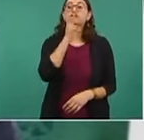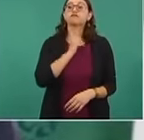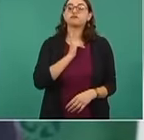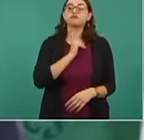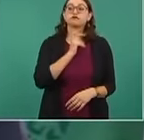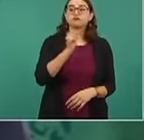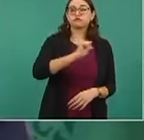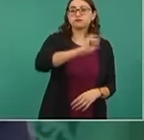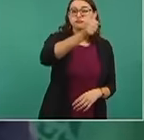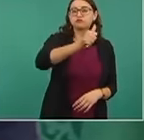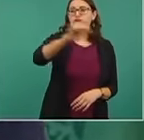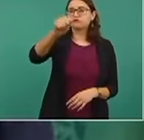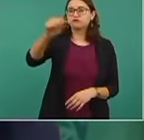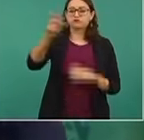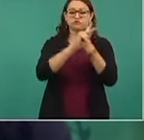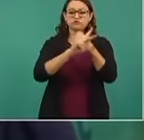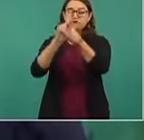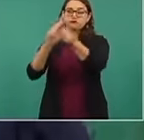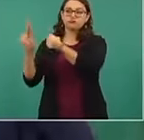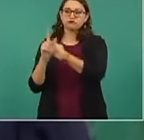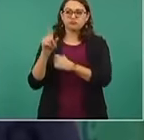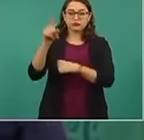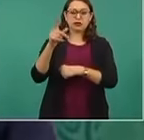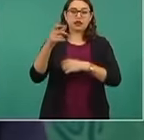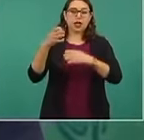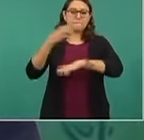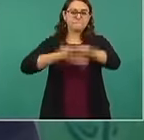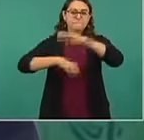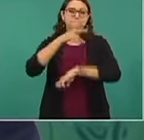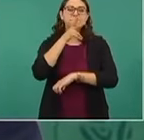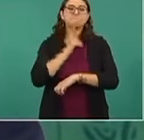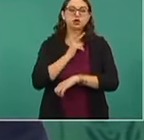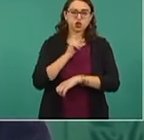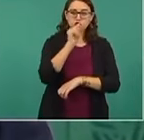veían a nuestro país como tierra de conquista.